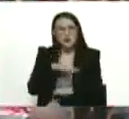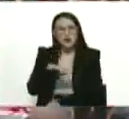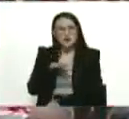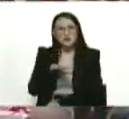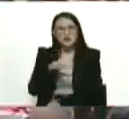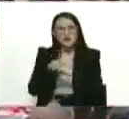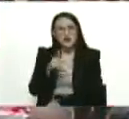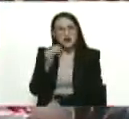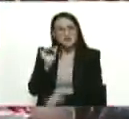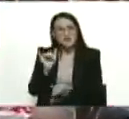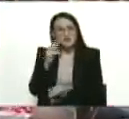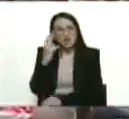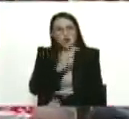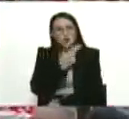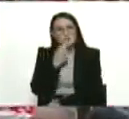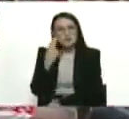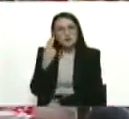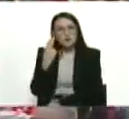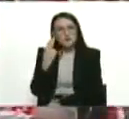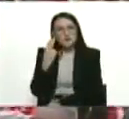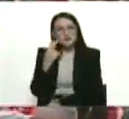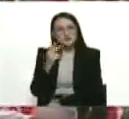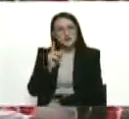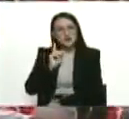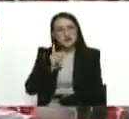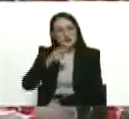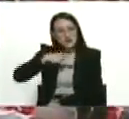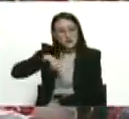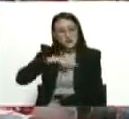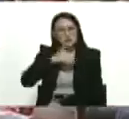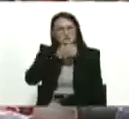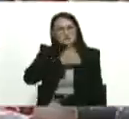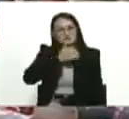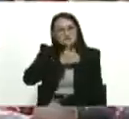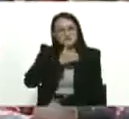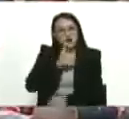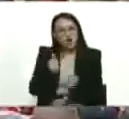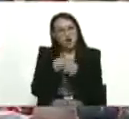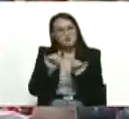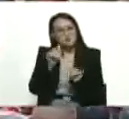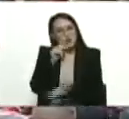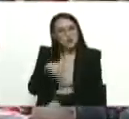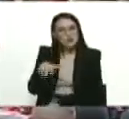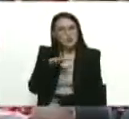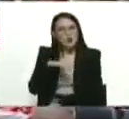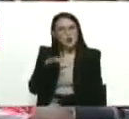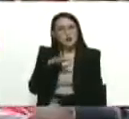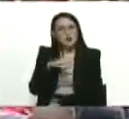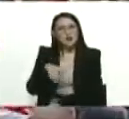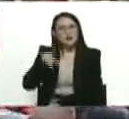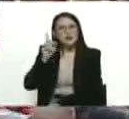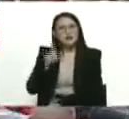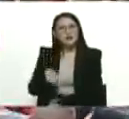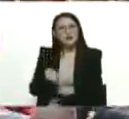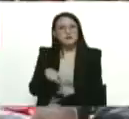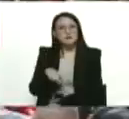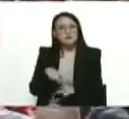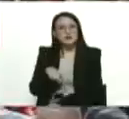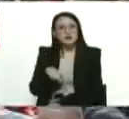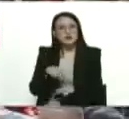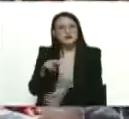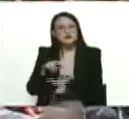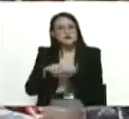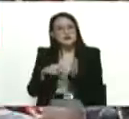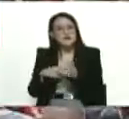el compromiso que debemos de tener nosotros en la resistencia con ese pueblo. Y también lo que ha